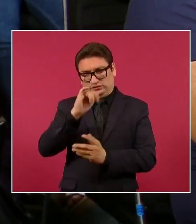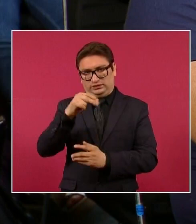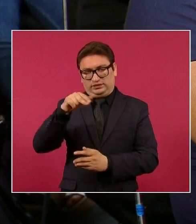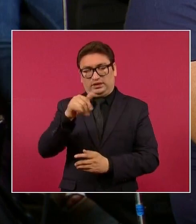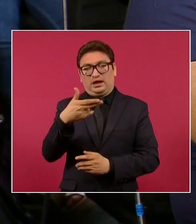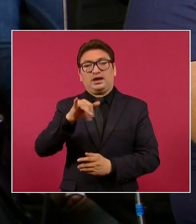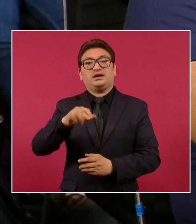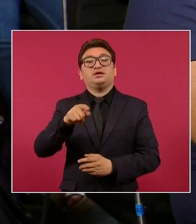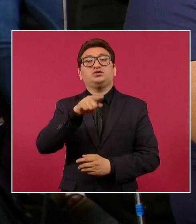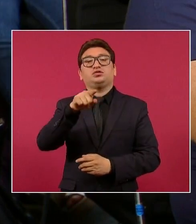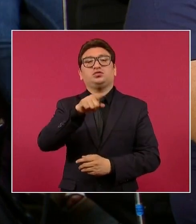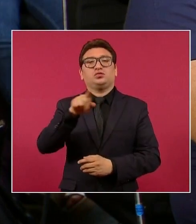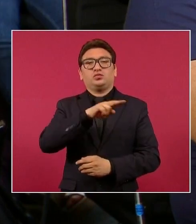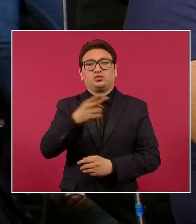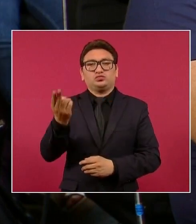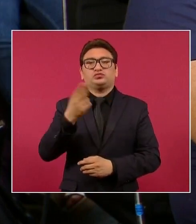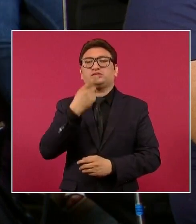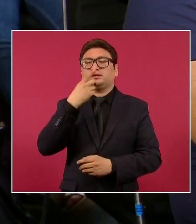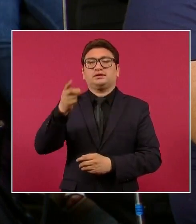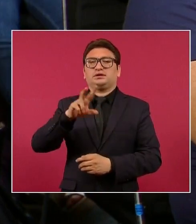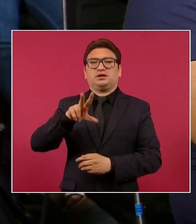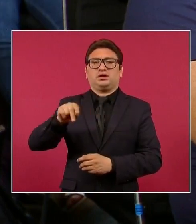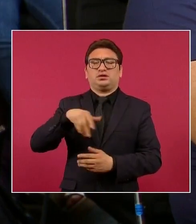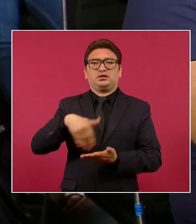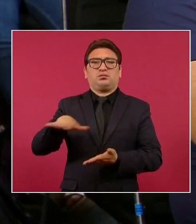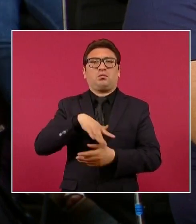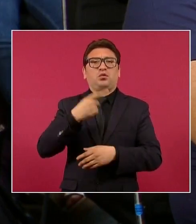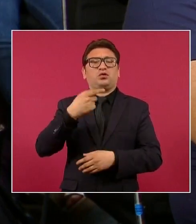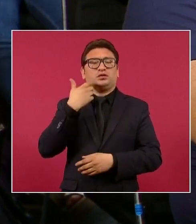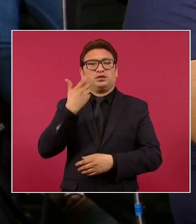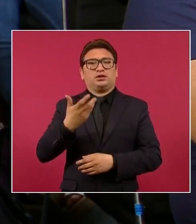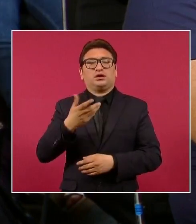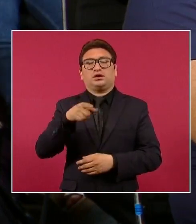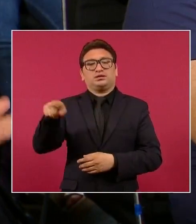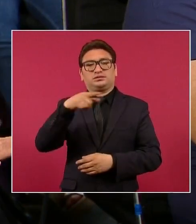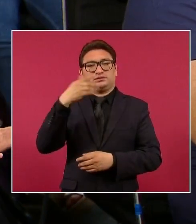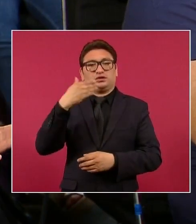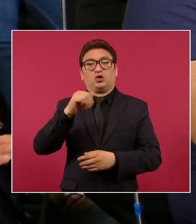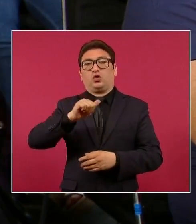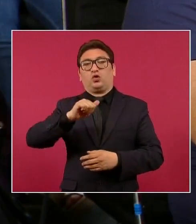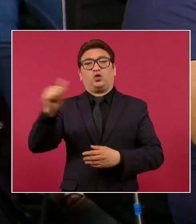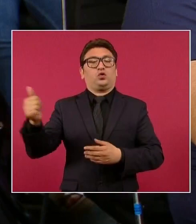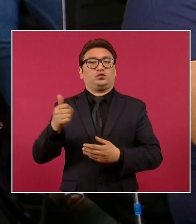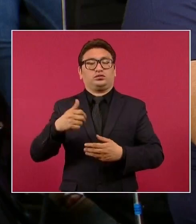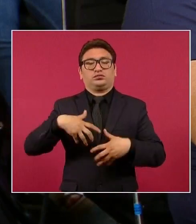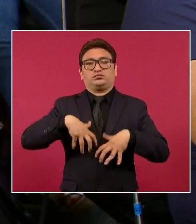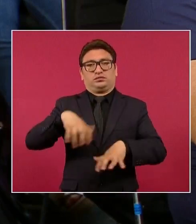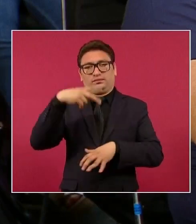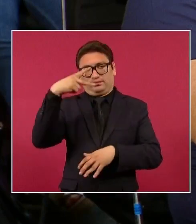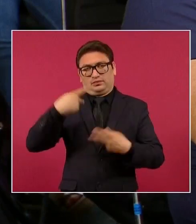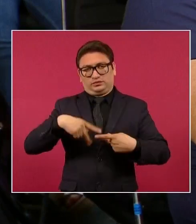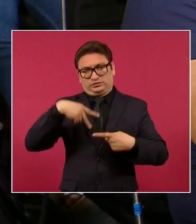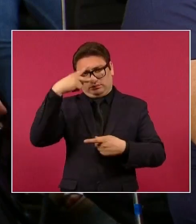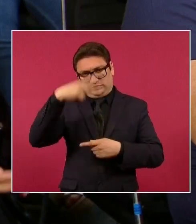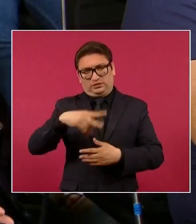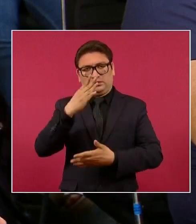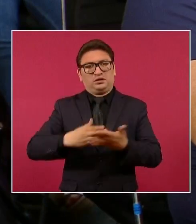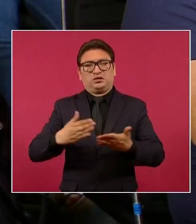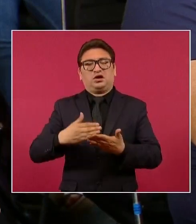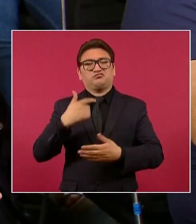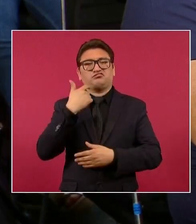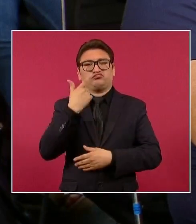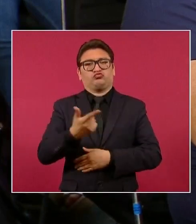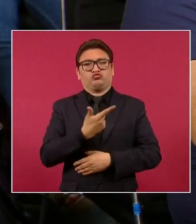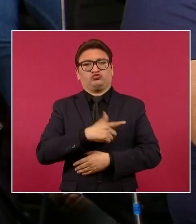y optó usted por vetarlos, tomando en cuenta que pues entonces hay otra mitad de mexicanos que no